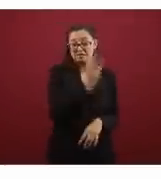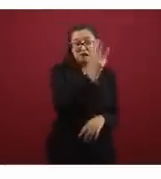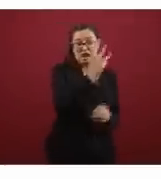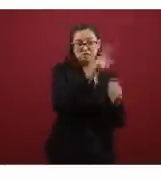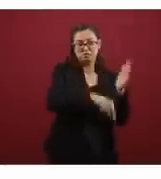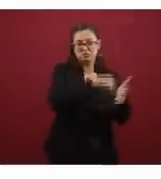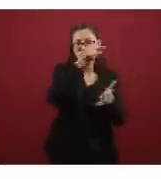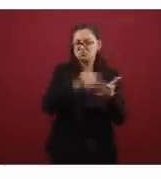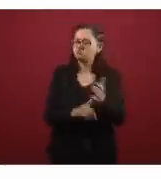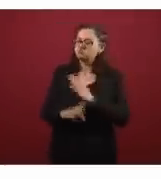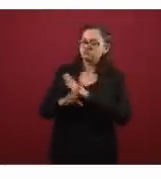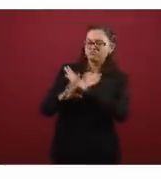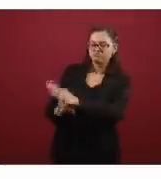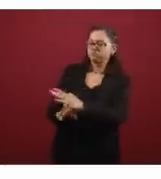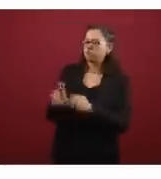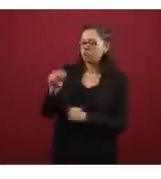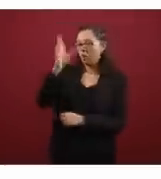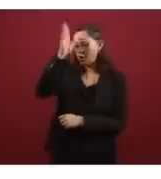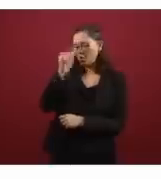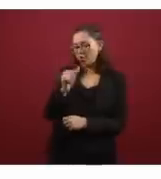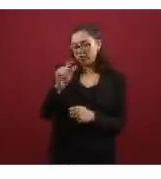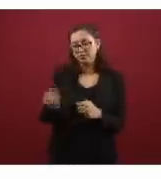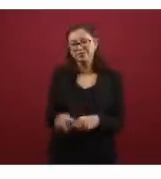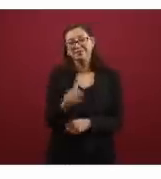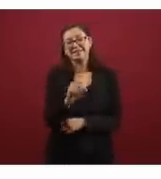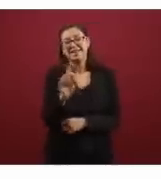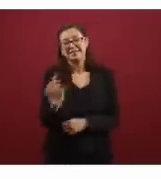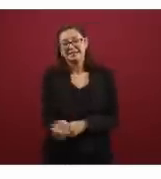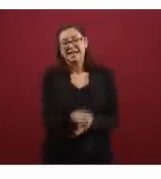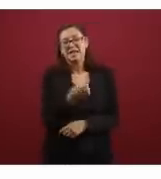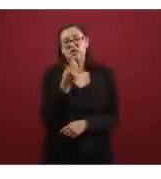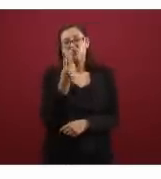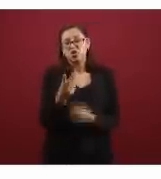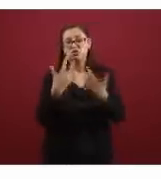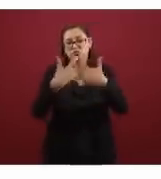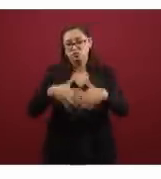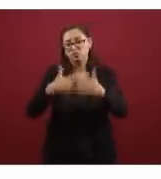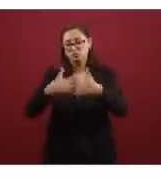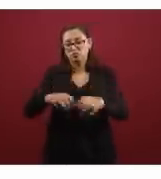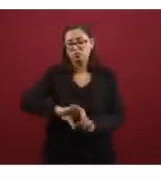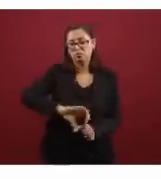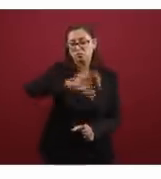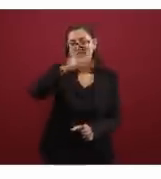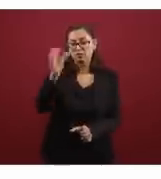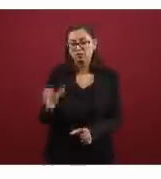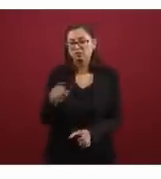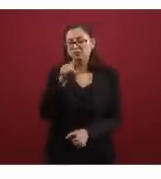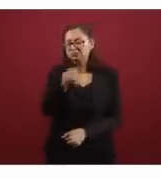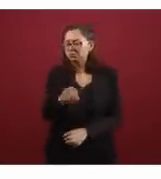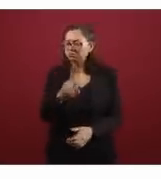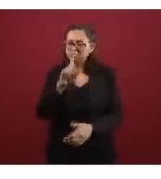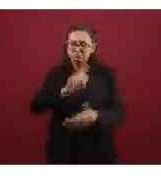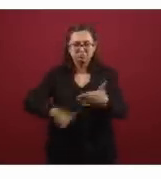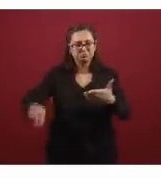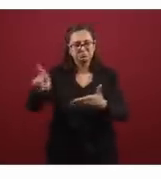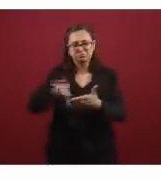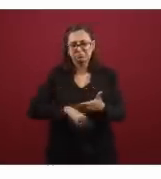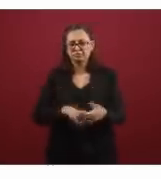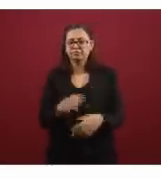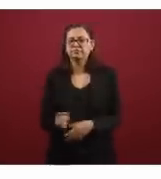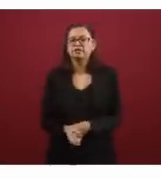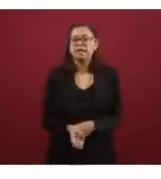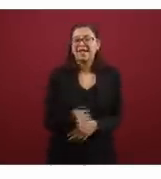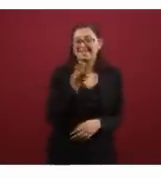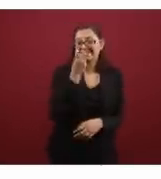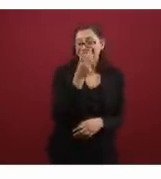verificar e inmovilizamos 32 bombas y mangueras. Las tres gasolineras que no se dejaron verificar es